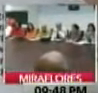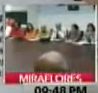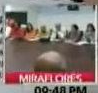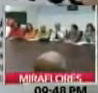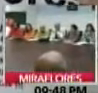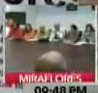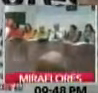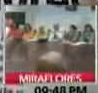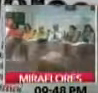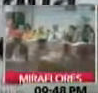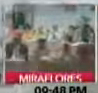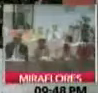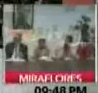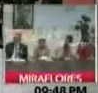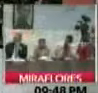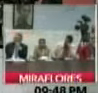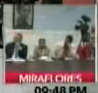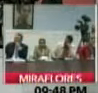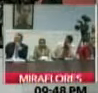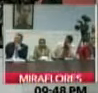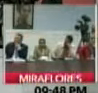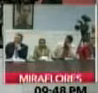de Teodoro y su combo.